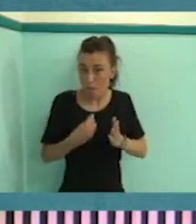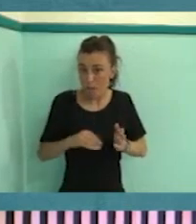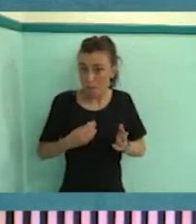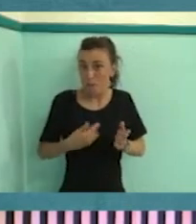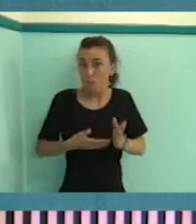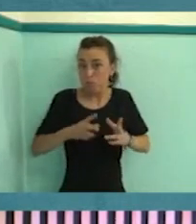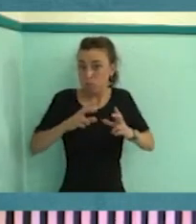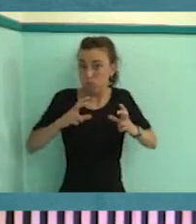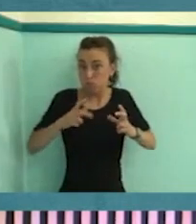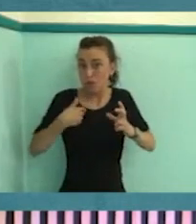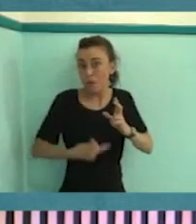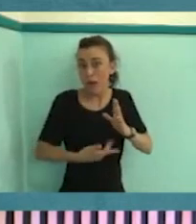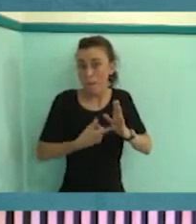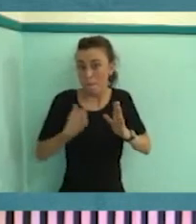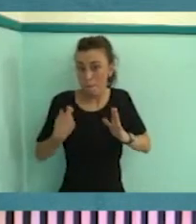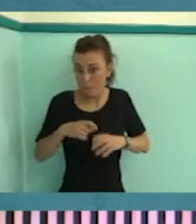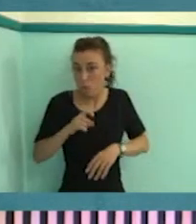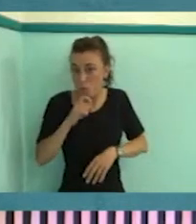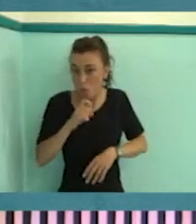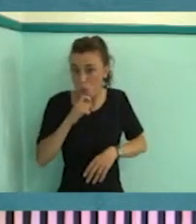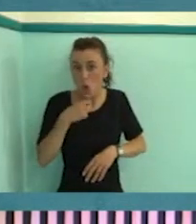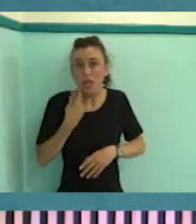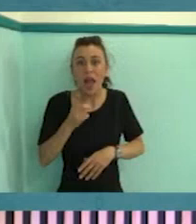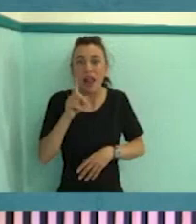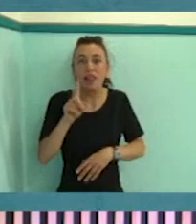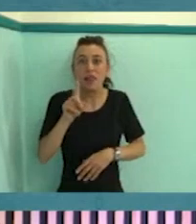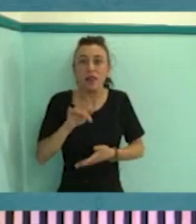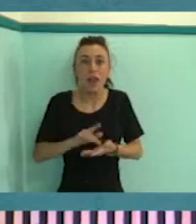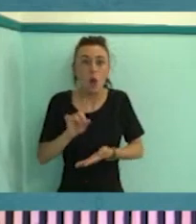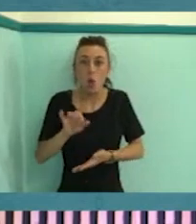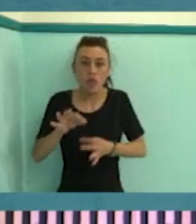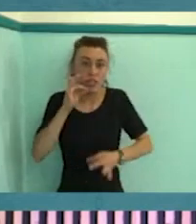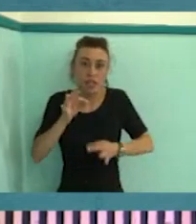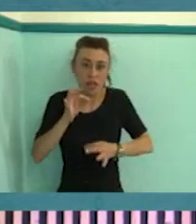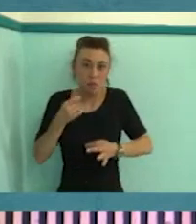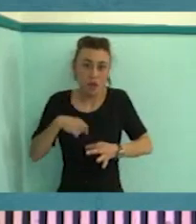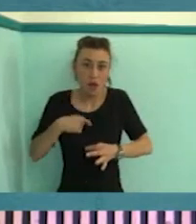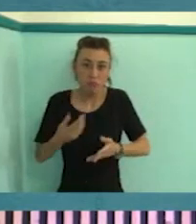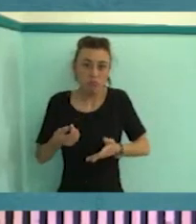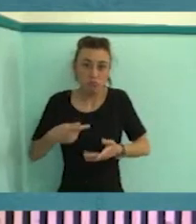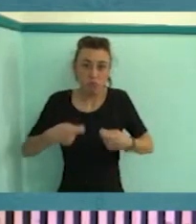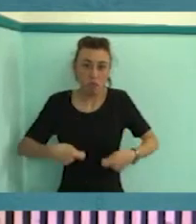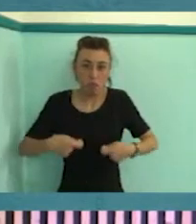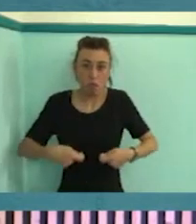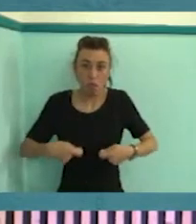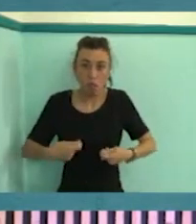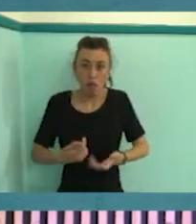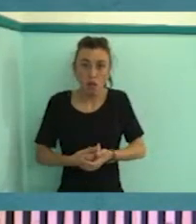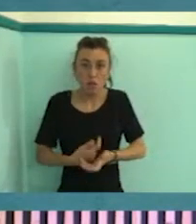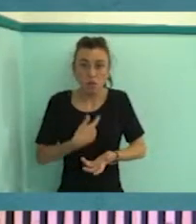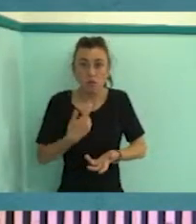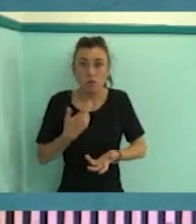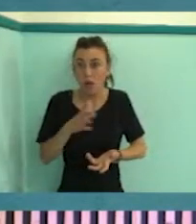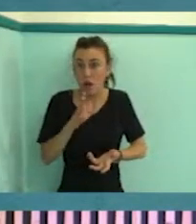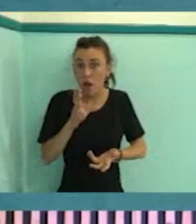Dejad ya de estar en el 1 de septiembre dándonos la tabarra de Cómo perder esos kilos vamos a empezar a poner el foco en Cómo